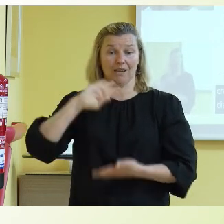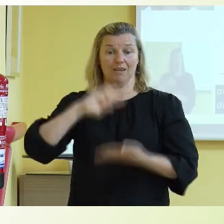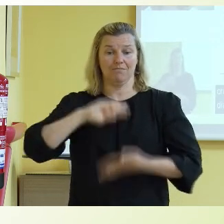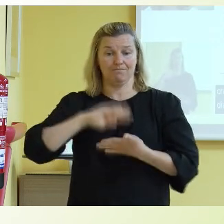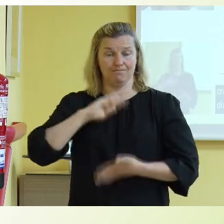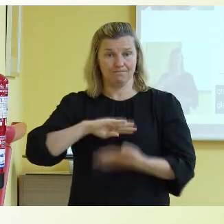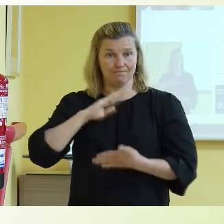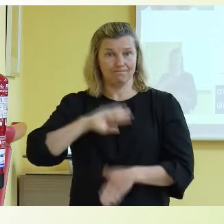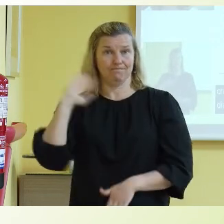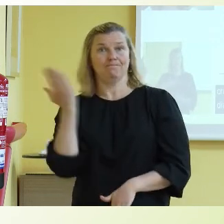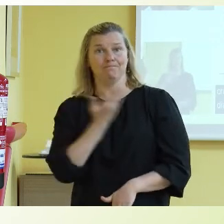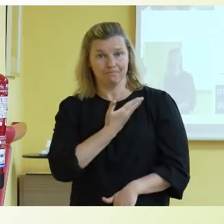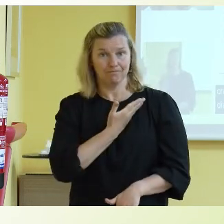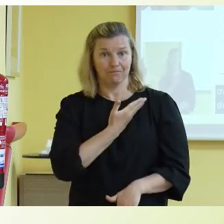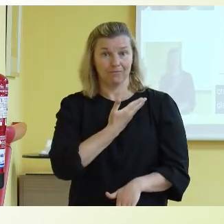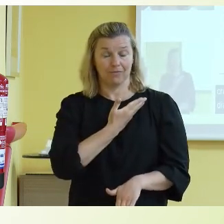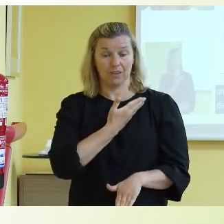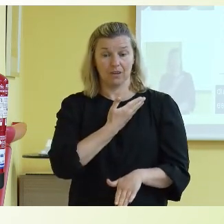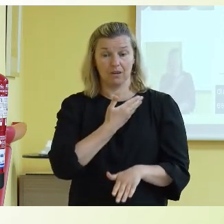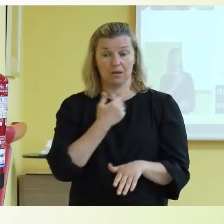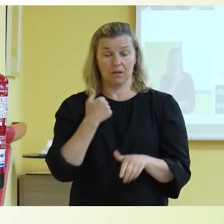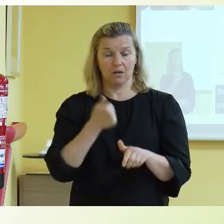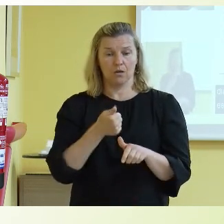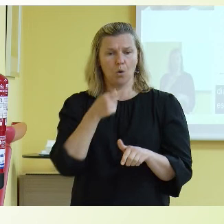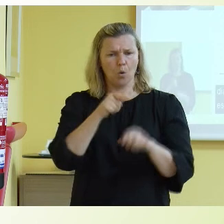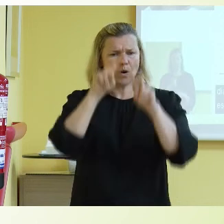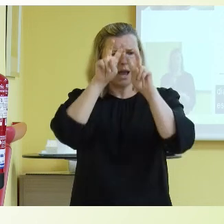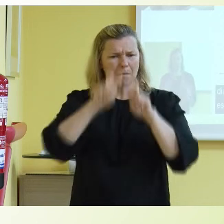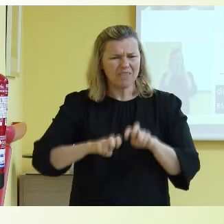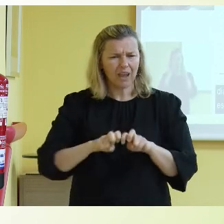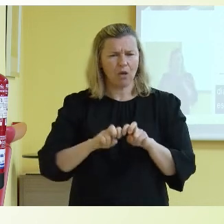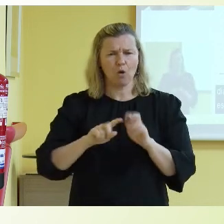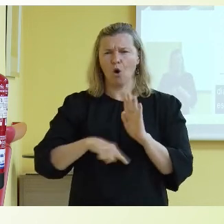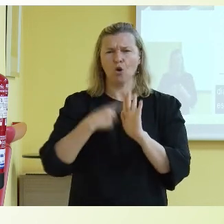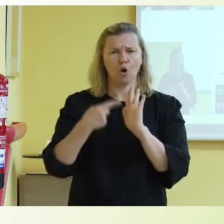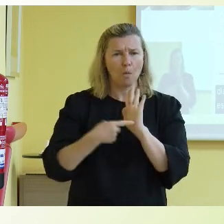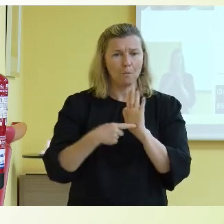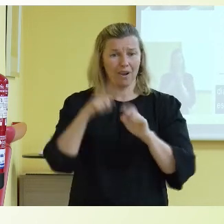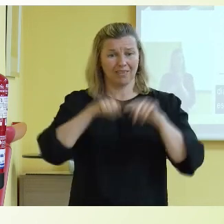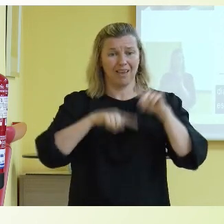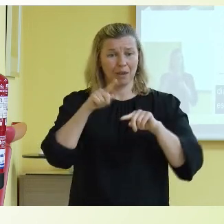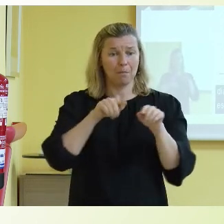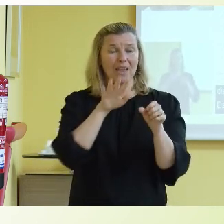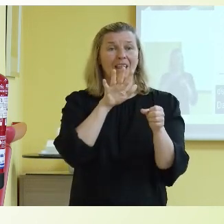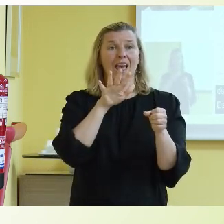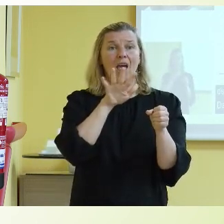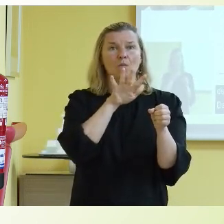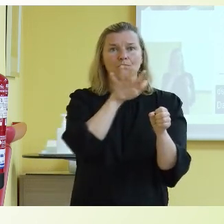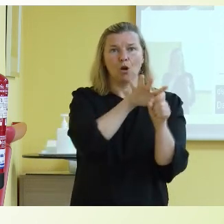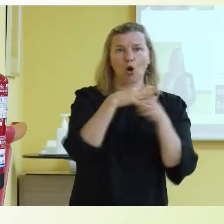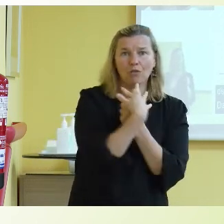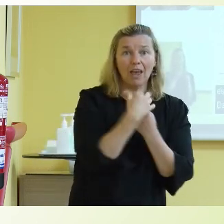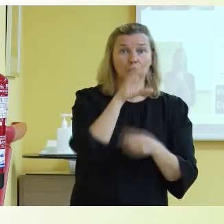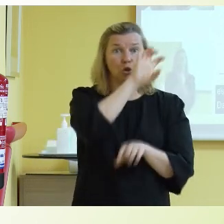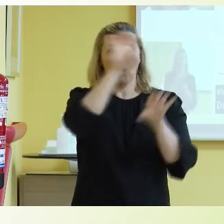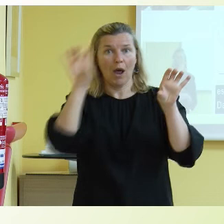diagnósticas disponibles. Dado que lo de una investigación completa va a depender mucho del contexto, del país, etcétera, la